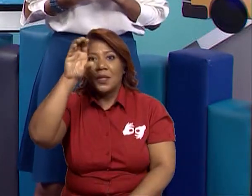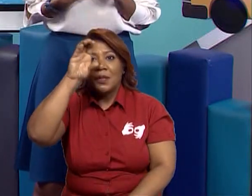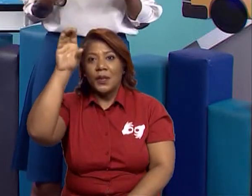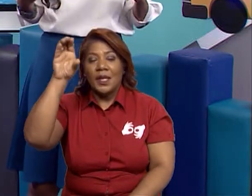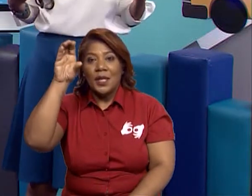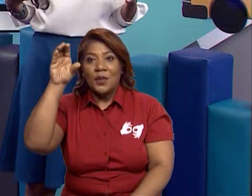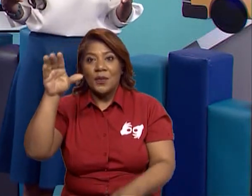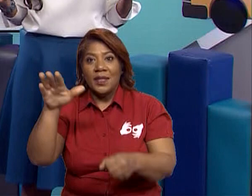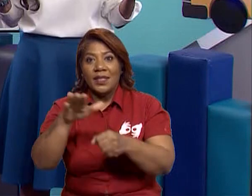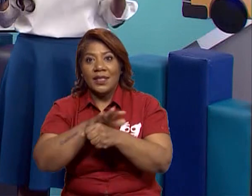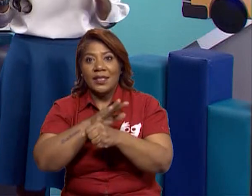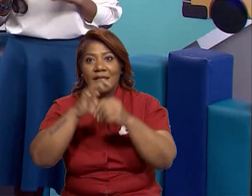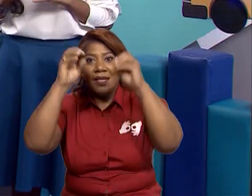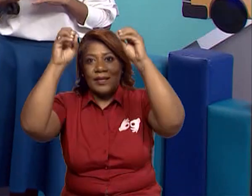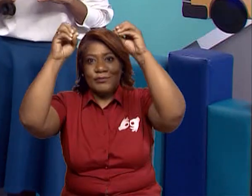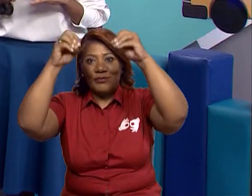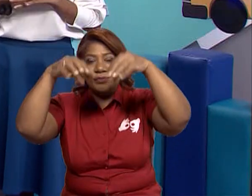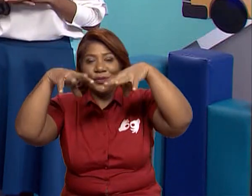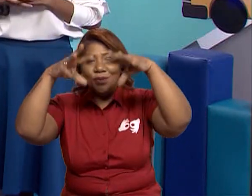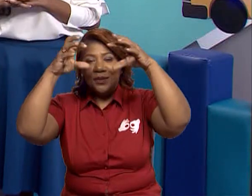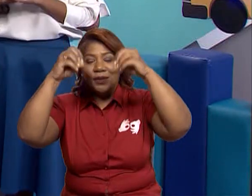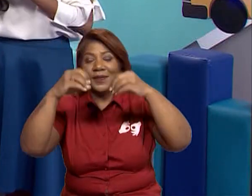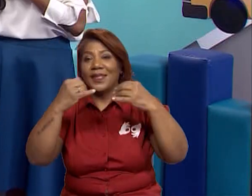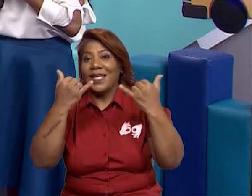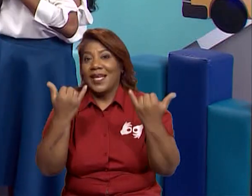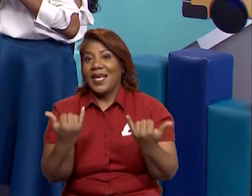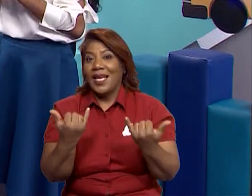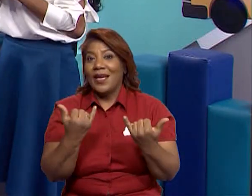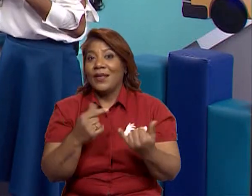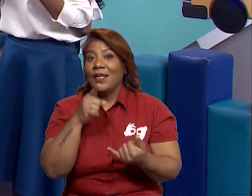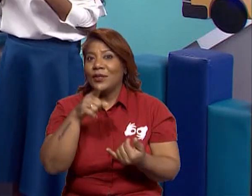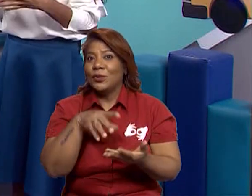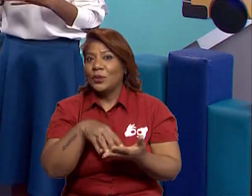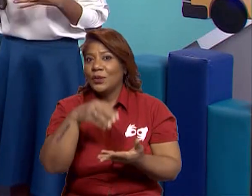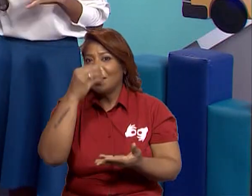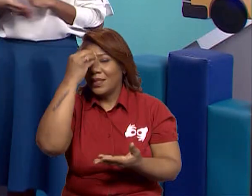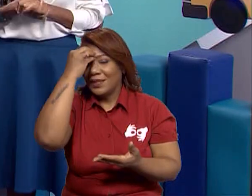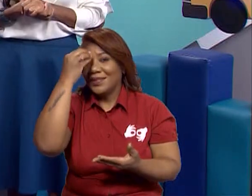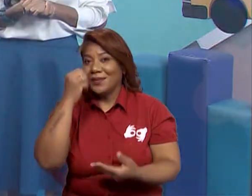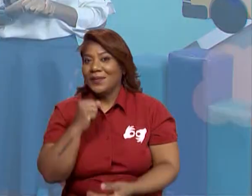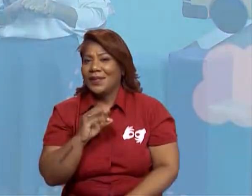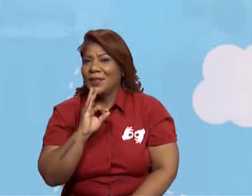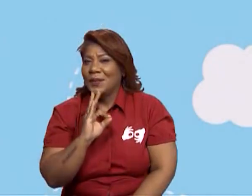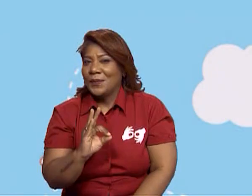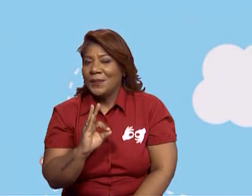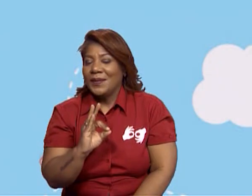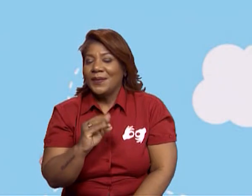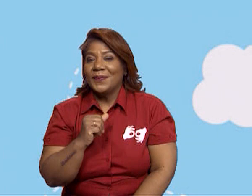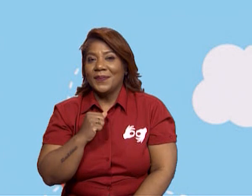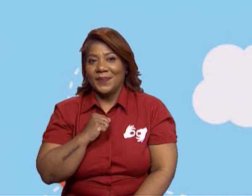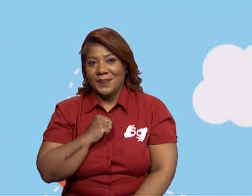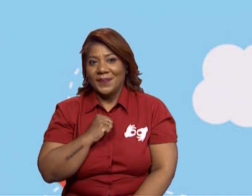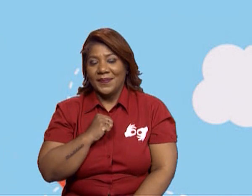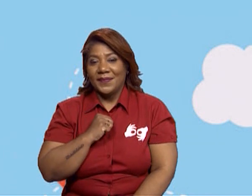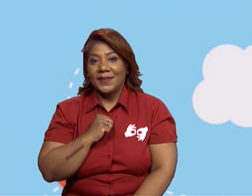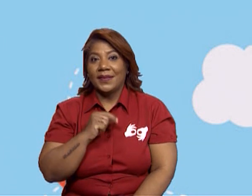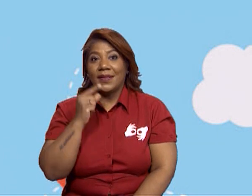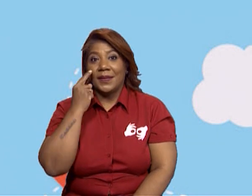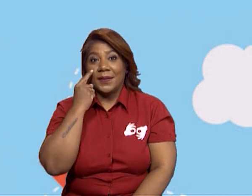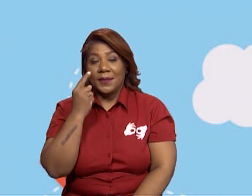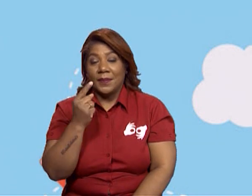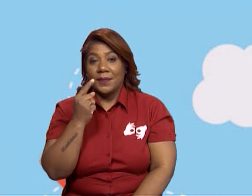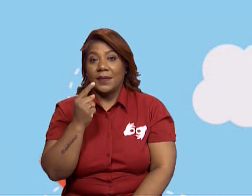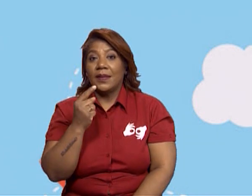último, para terminar nuestra clase, vamos entonces a revisar nuestros aprendizajes. Dice, bajo condiciones normales,